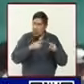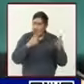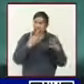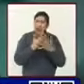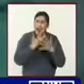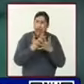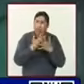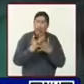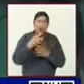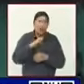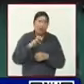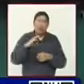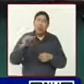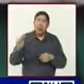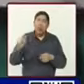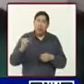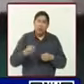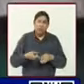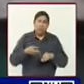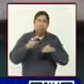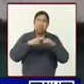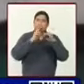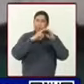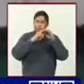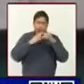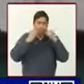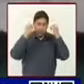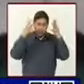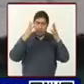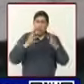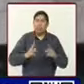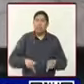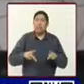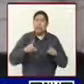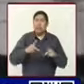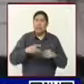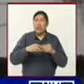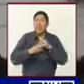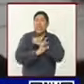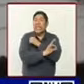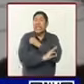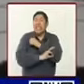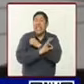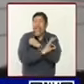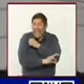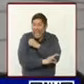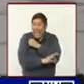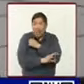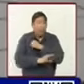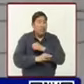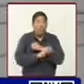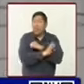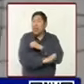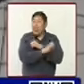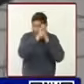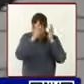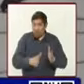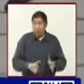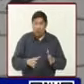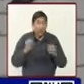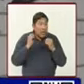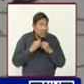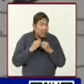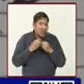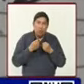Cochabamba ha incrementado de forma peligrosa el número de privados de libertad que son de nacionalidad extranjera. Más preocupante